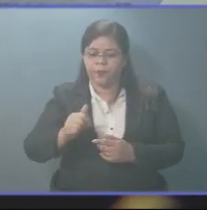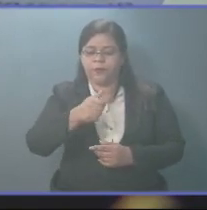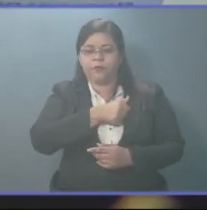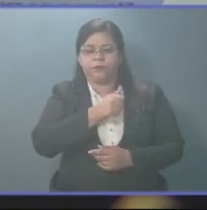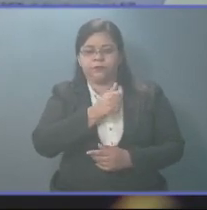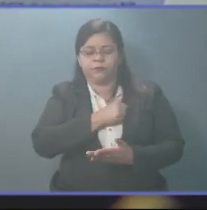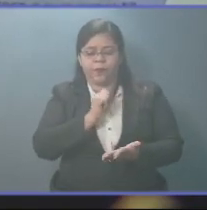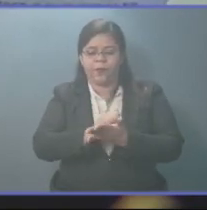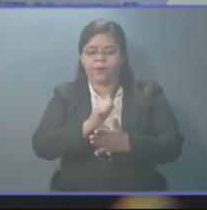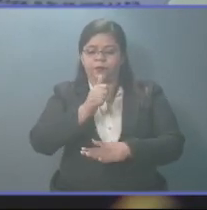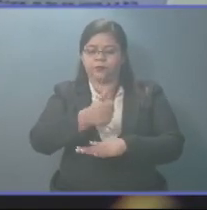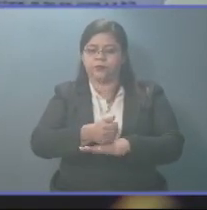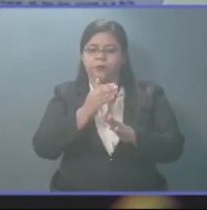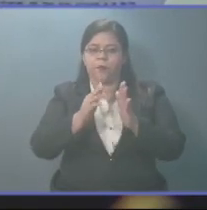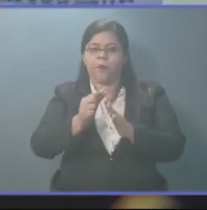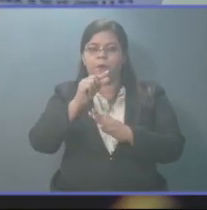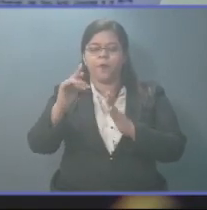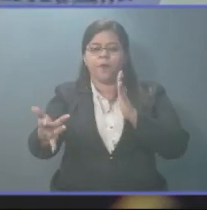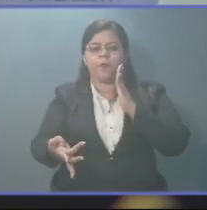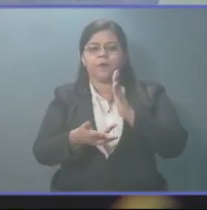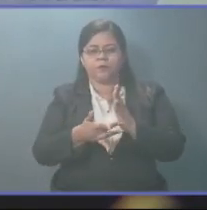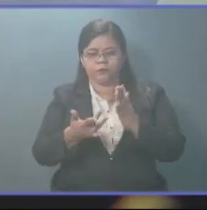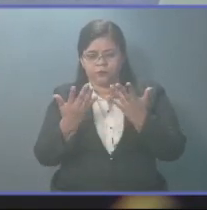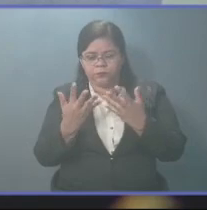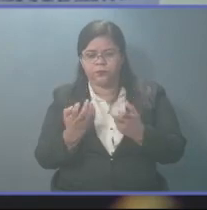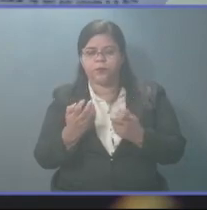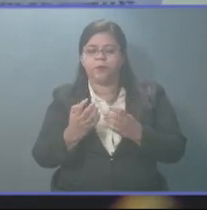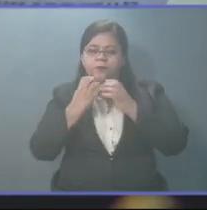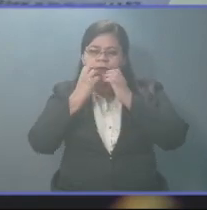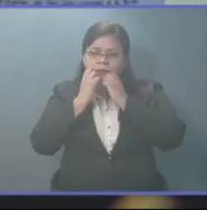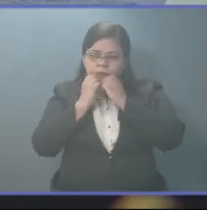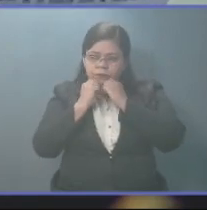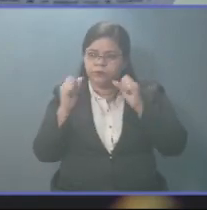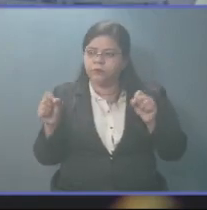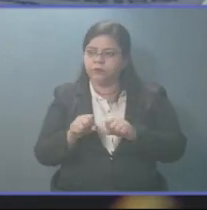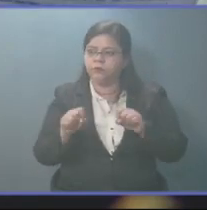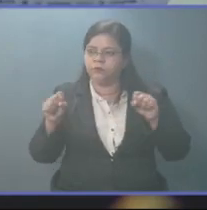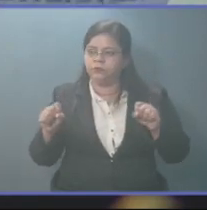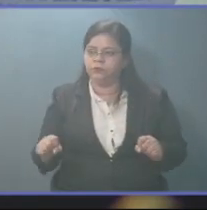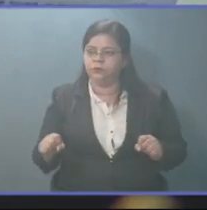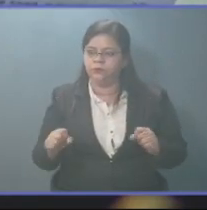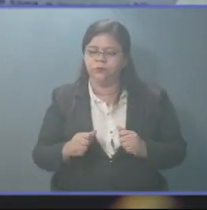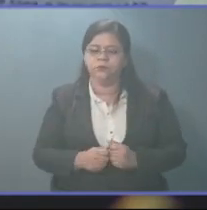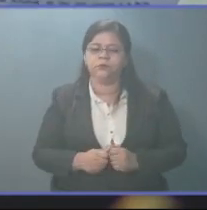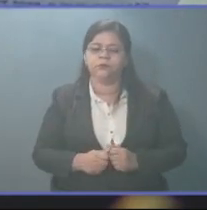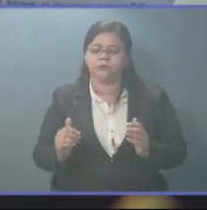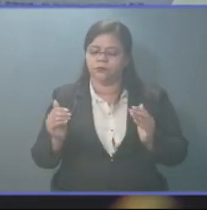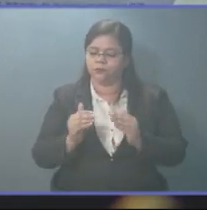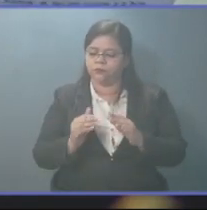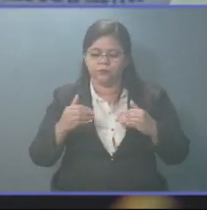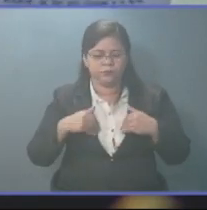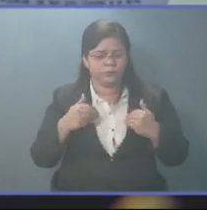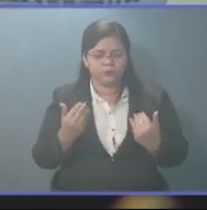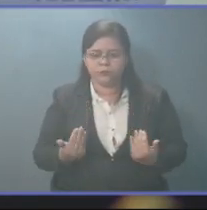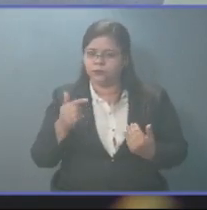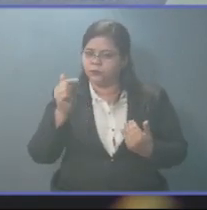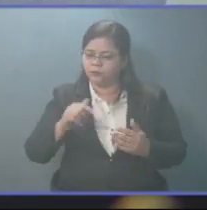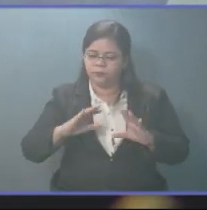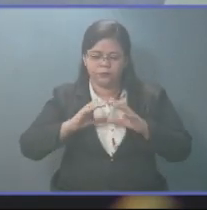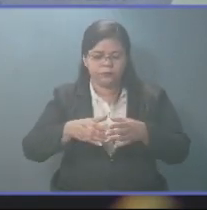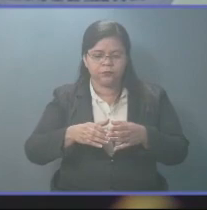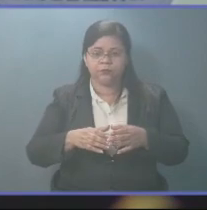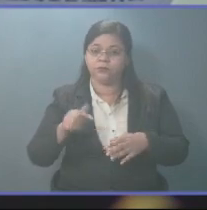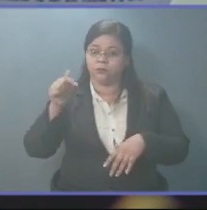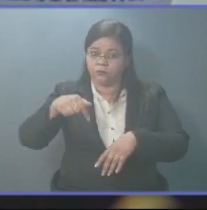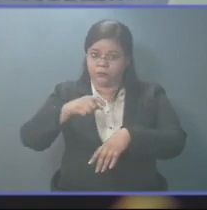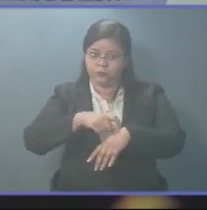de establecer una instancia técnica que vele por la sostenibilidad del sistema, y el no tener conformado dicho comité a la